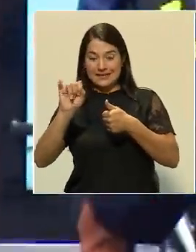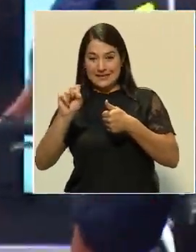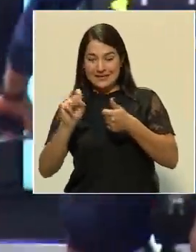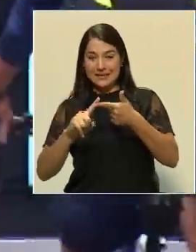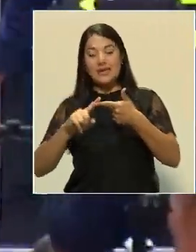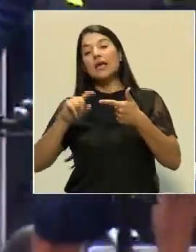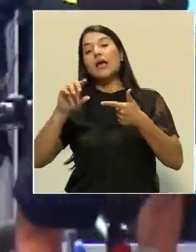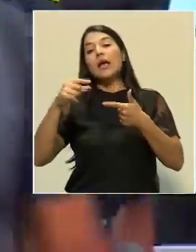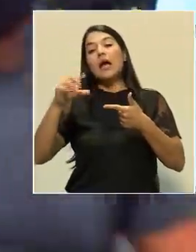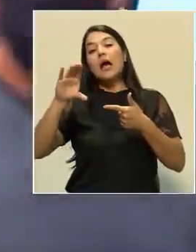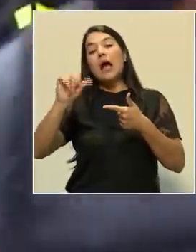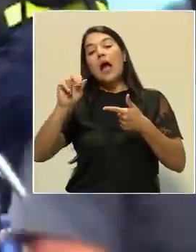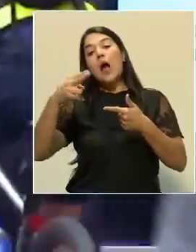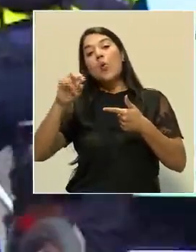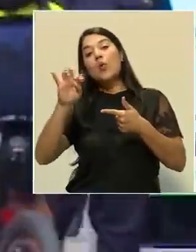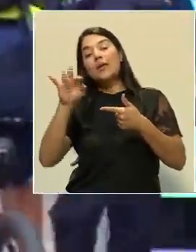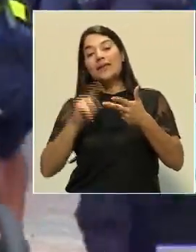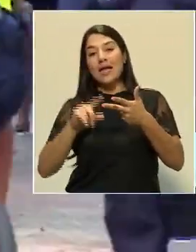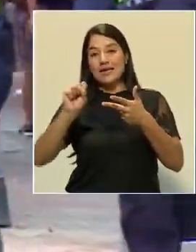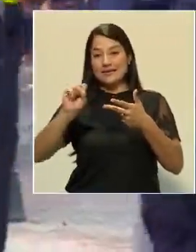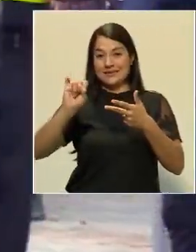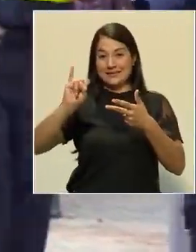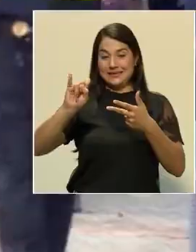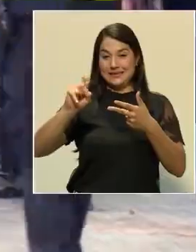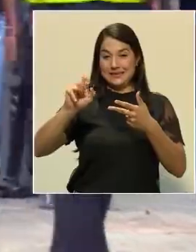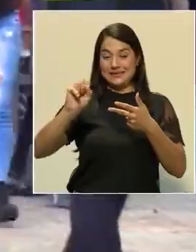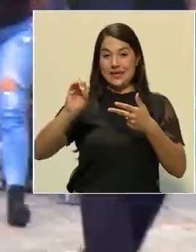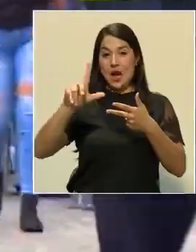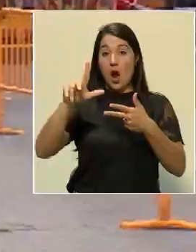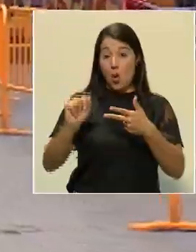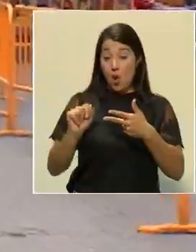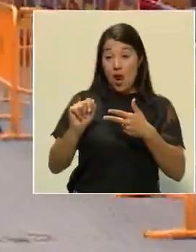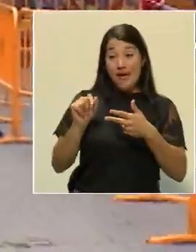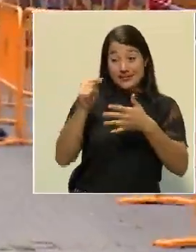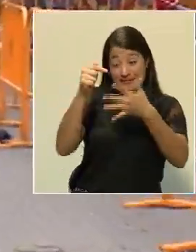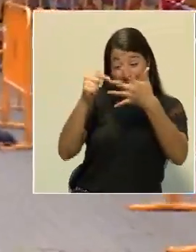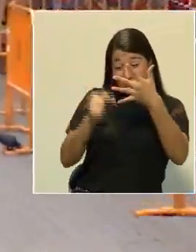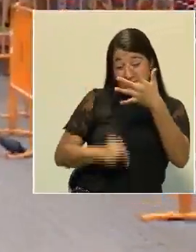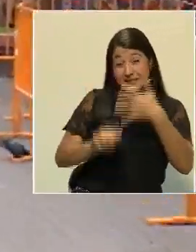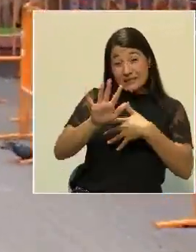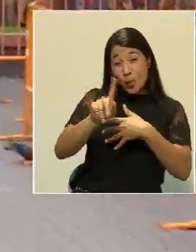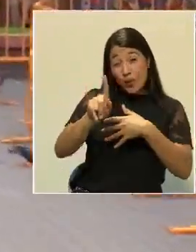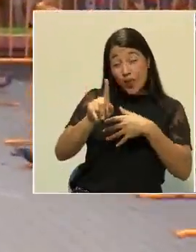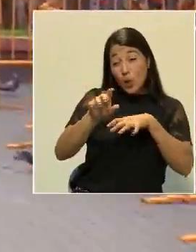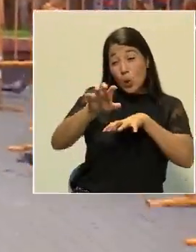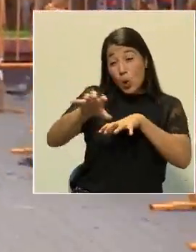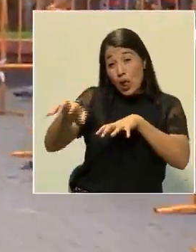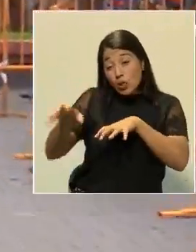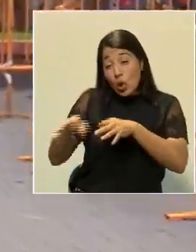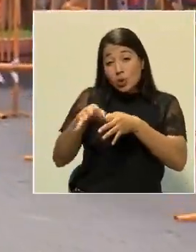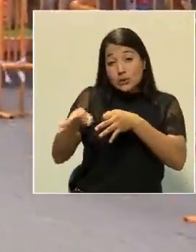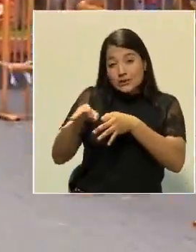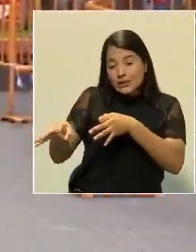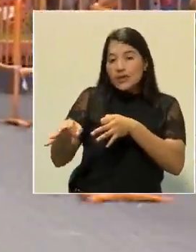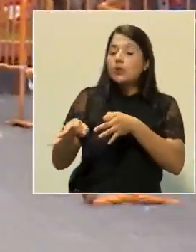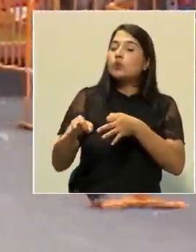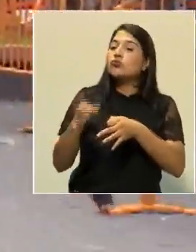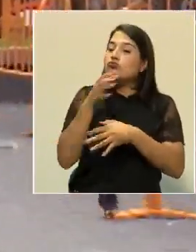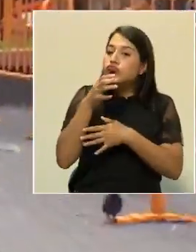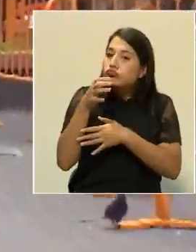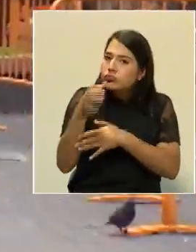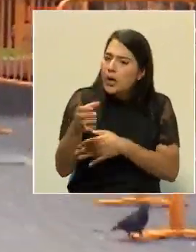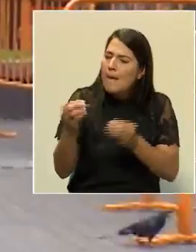esos casos se recomienda intensificar la supervisión del cumplimiento de protocolos desde las policías municipales, con el apoyo de las